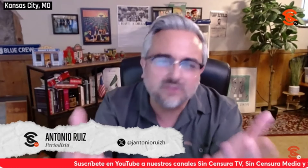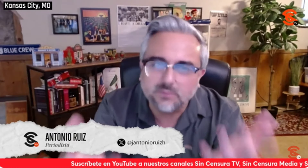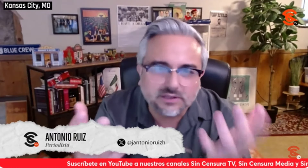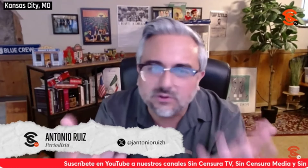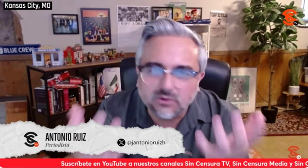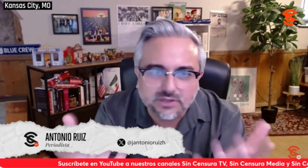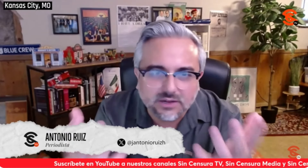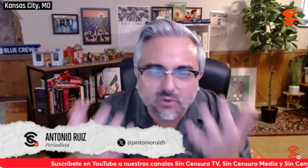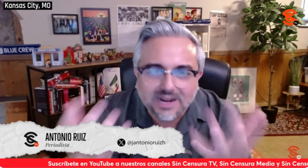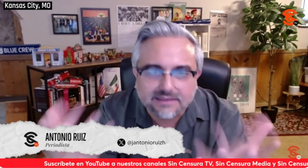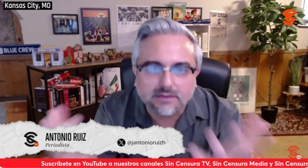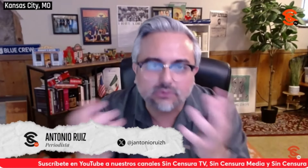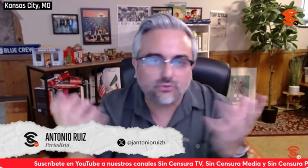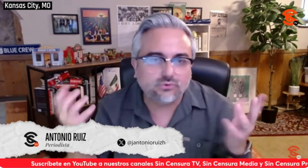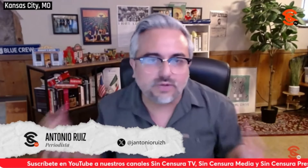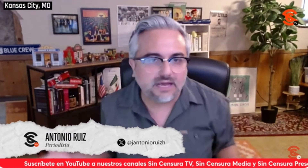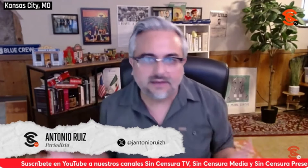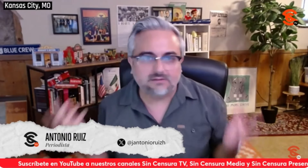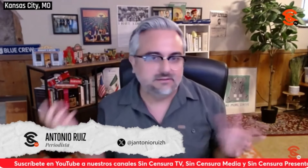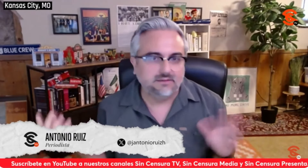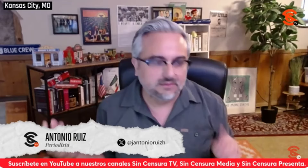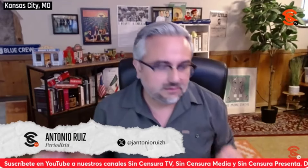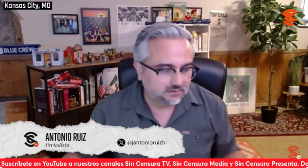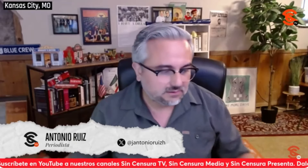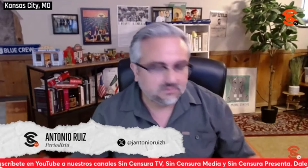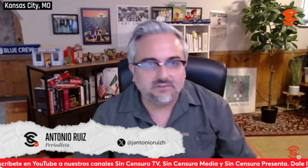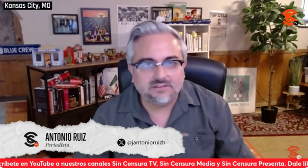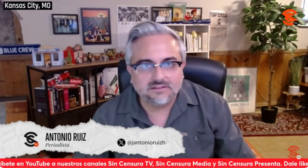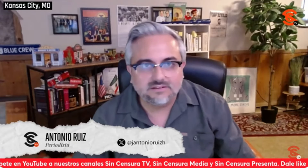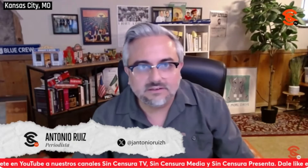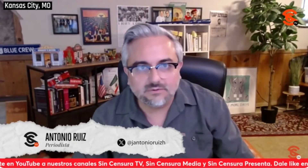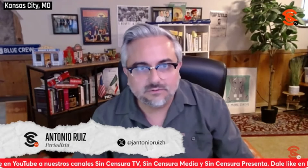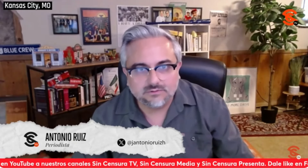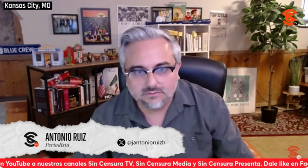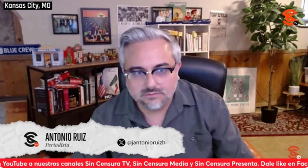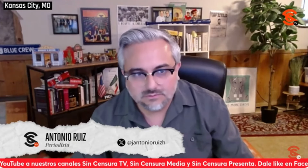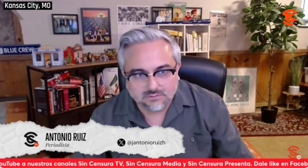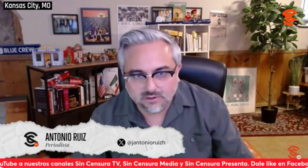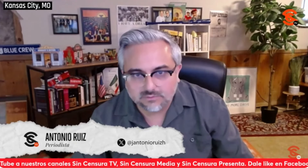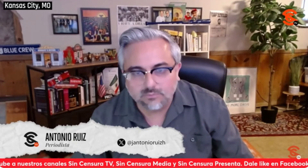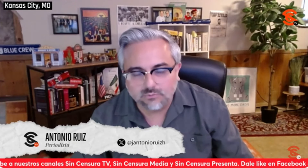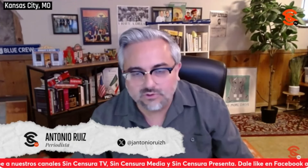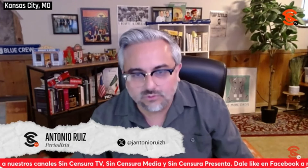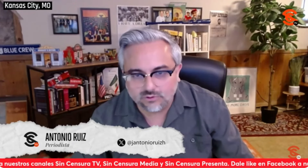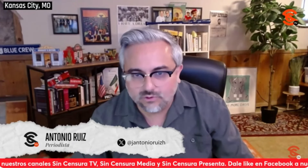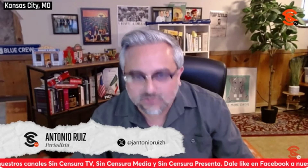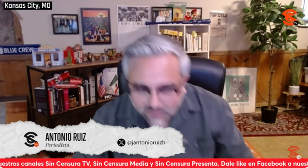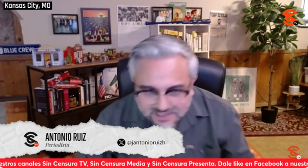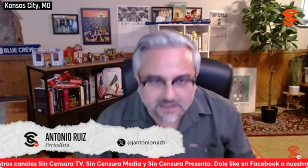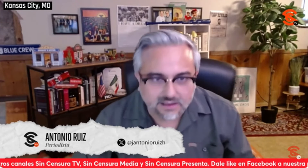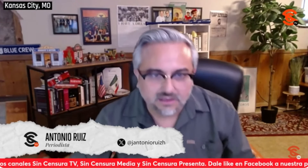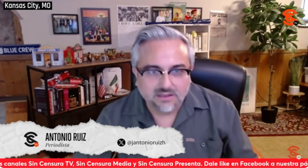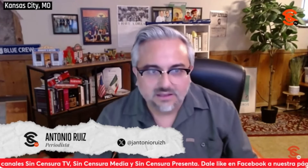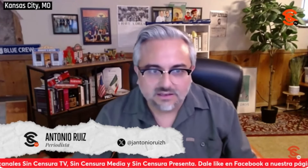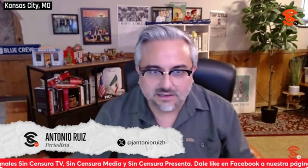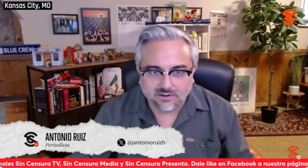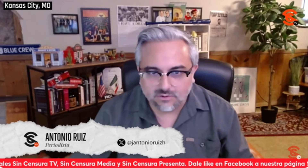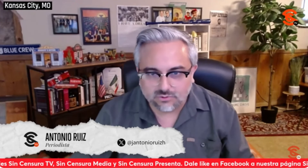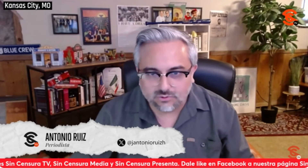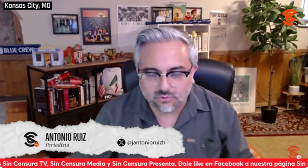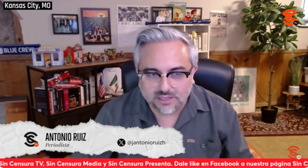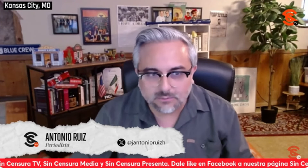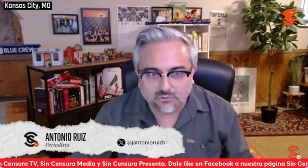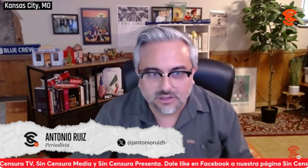poner a usted porque no la quiero torturar. Así de sencillo. no es onda que